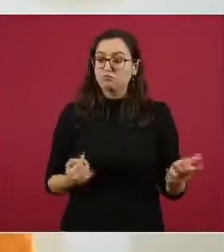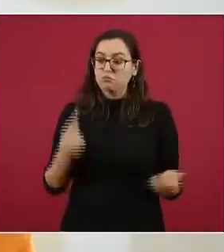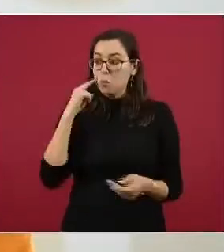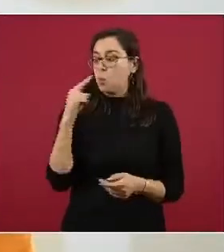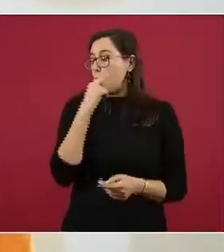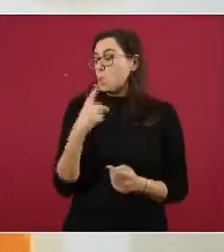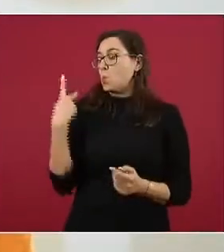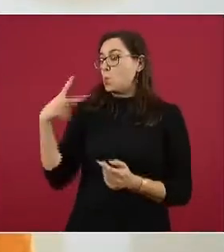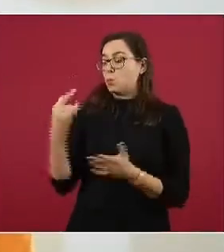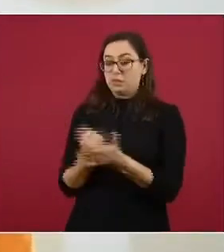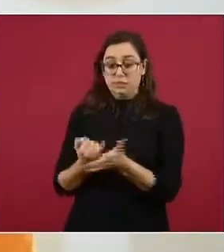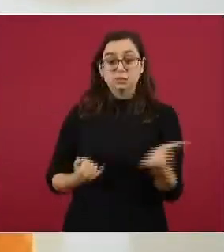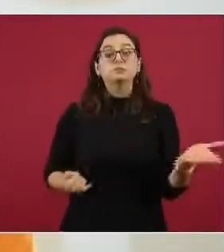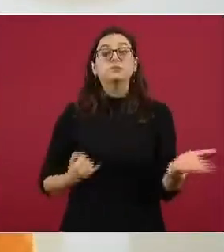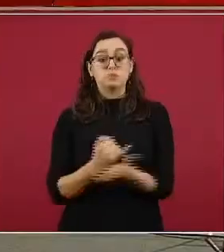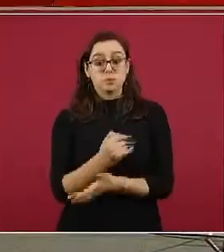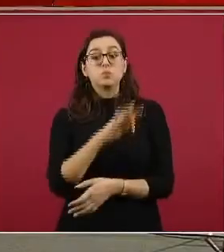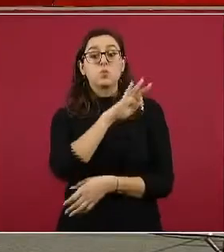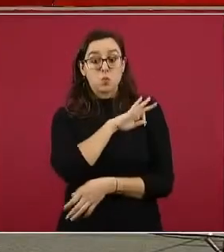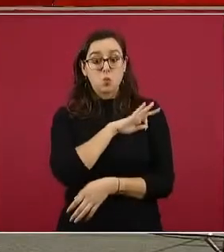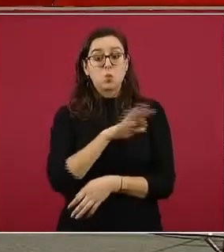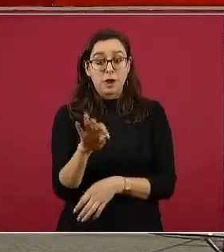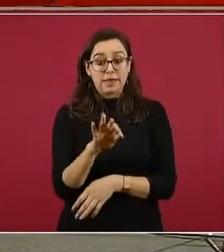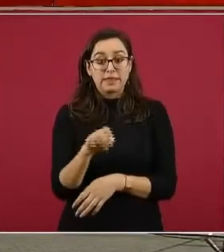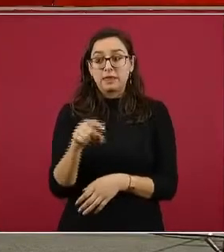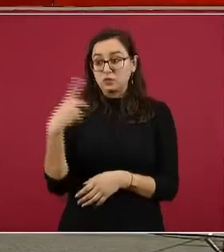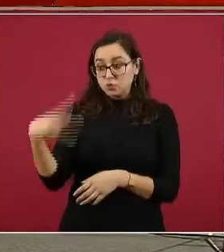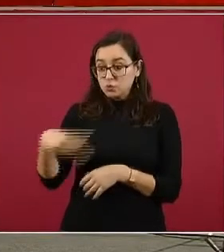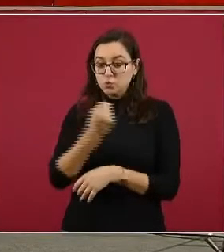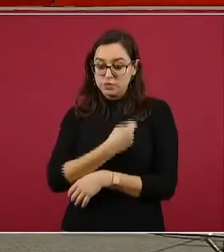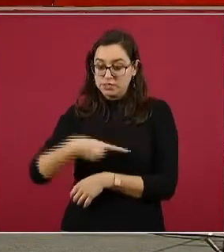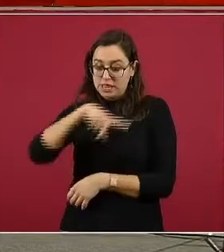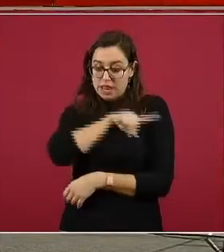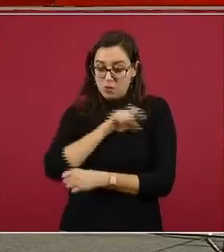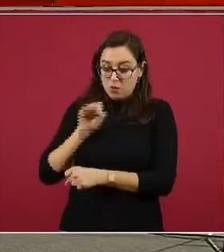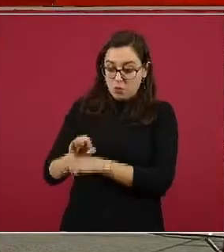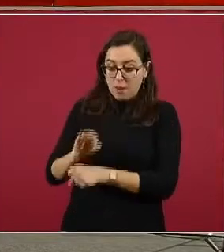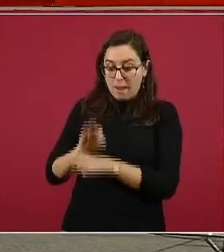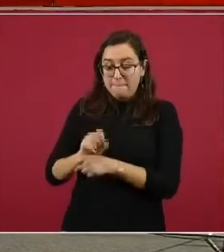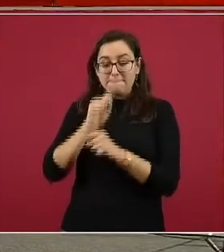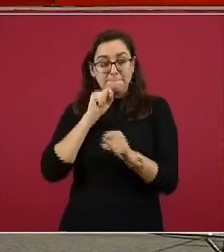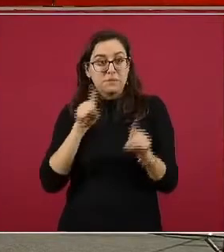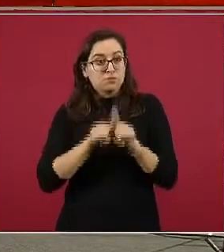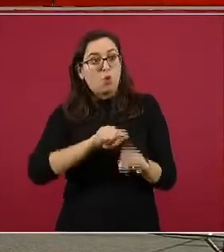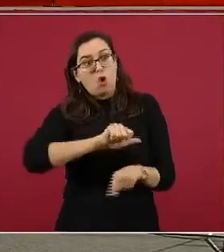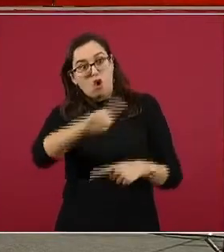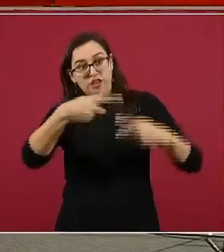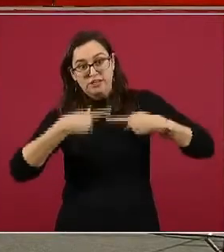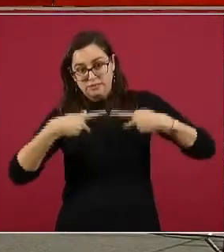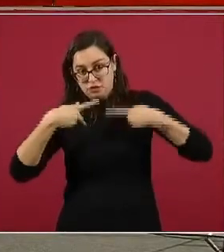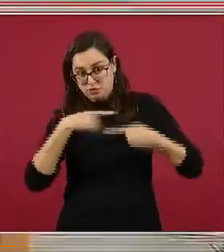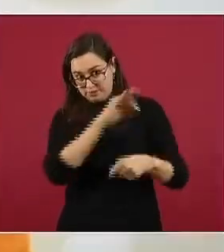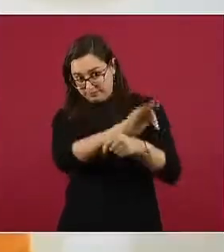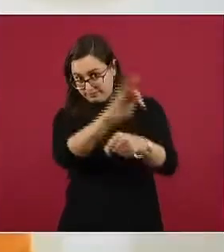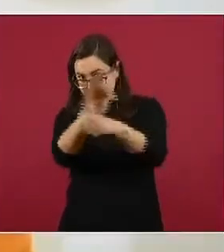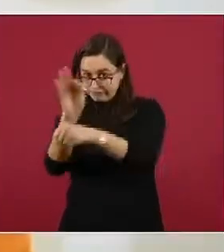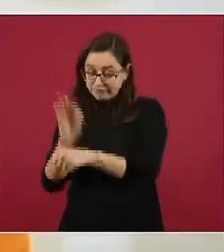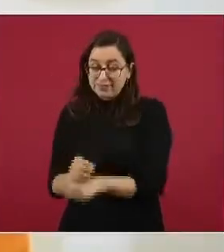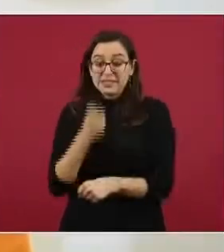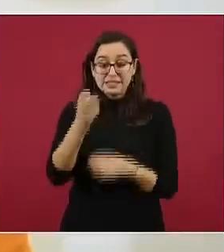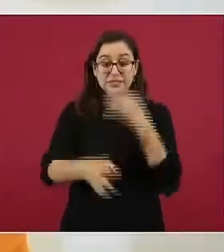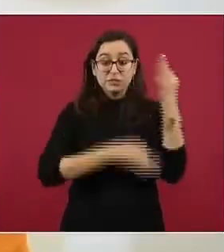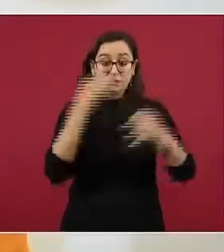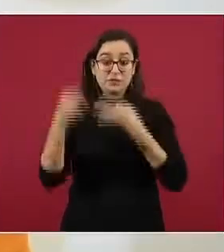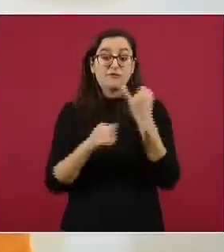decisiones, las mejores decisiones para proteger su salud y para proteger a los demás. Entonces, esta campaña es muy